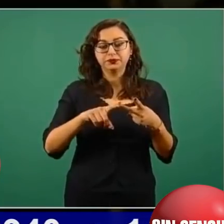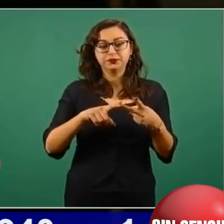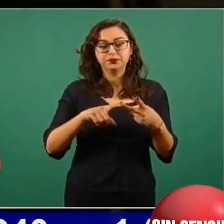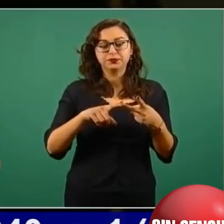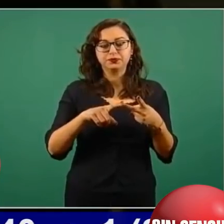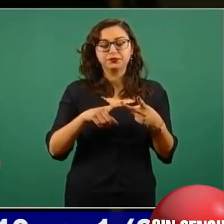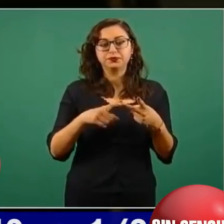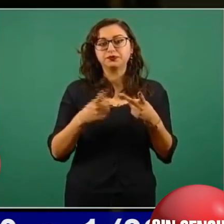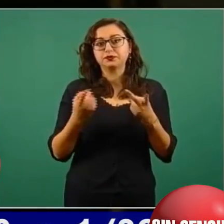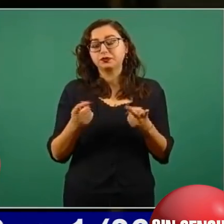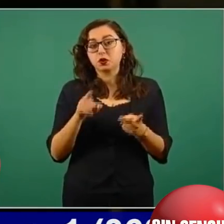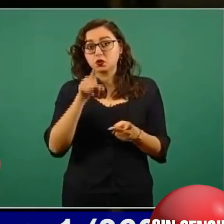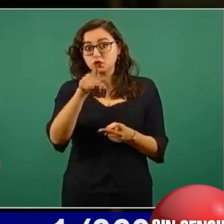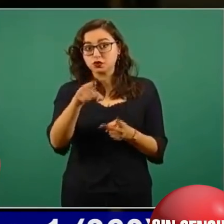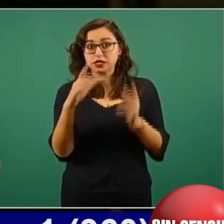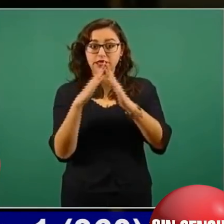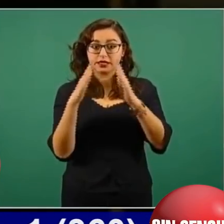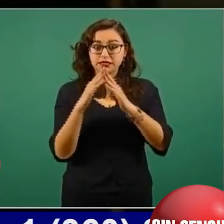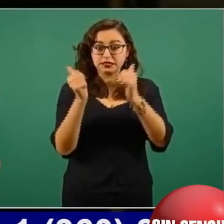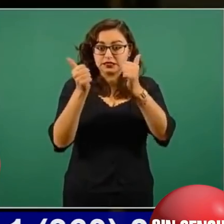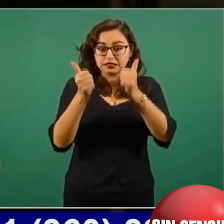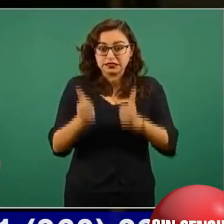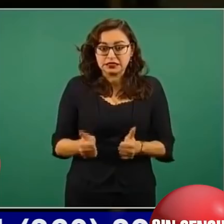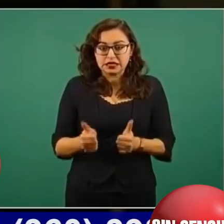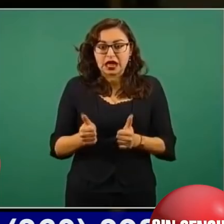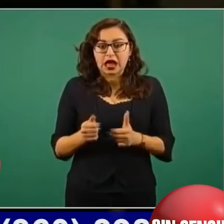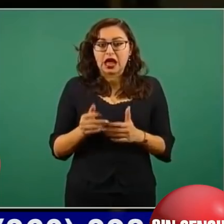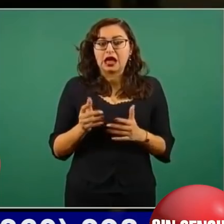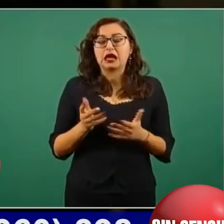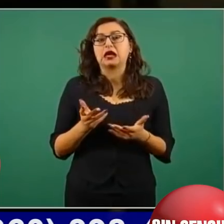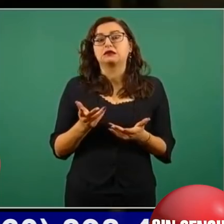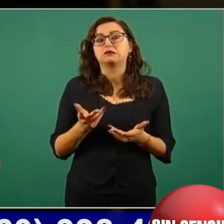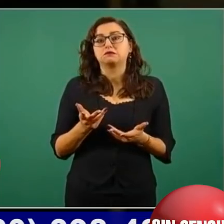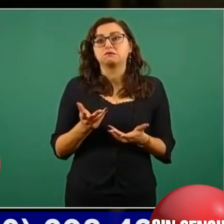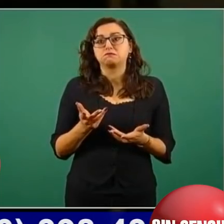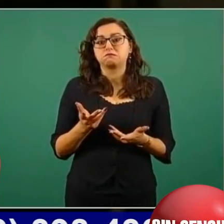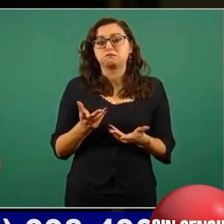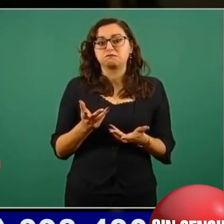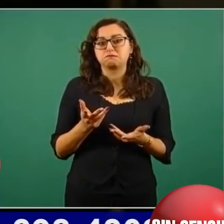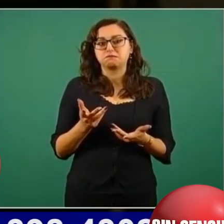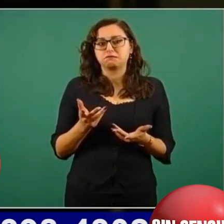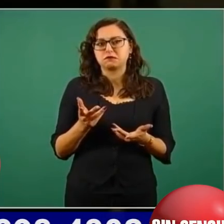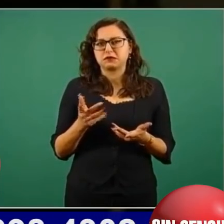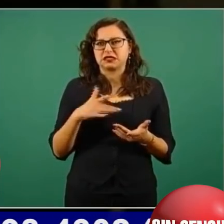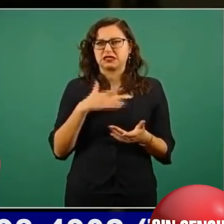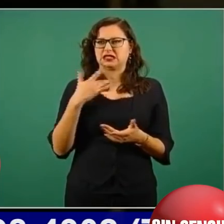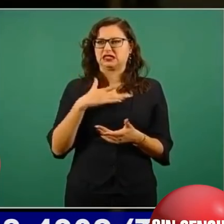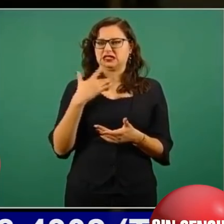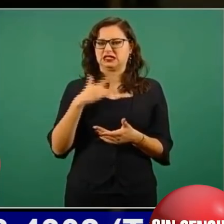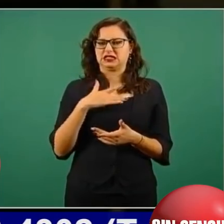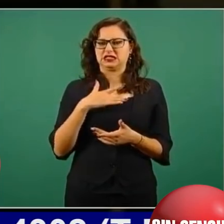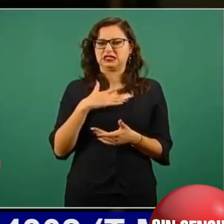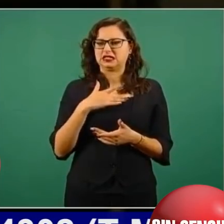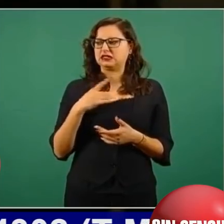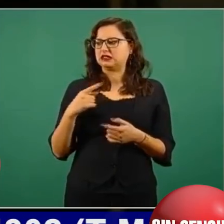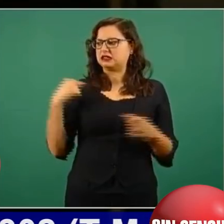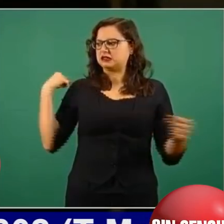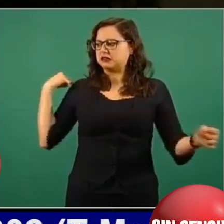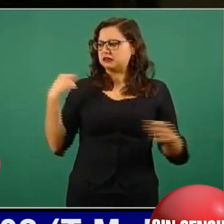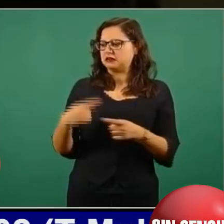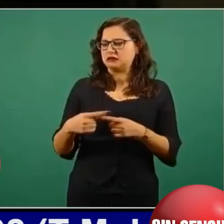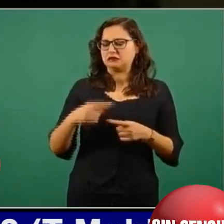en ese confinamiento voluntario que tuvo, le cambió en parte la visión de lo que ha representado la epidemia